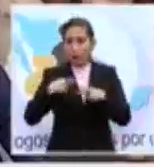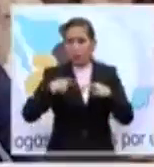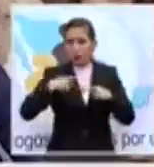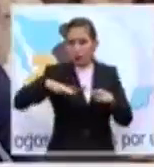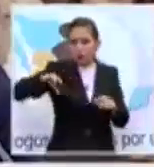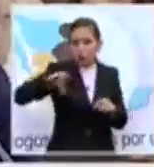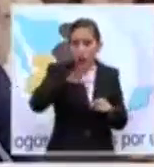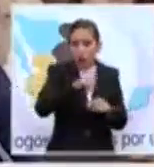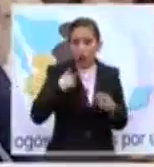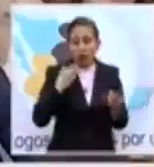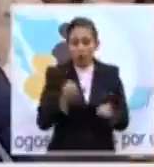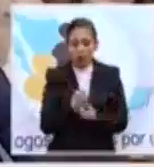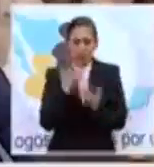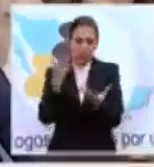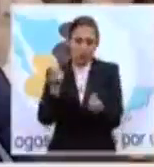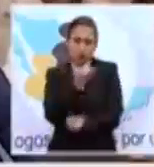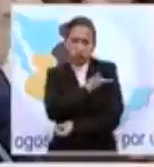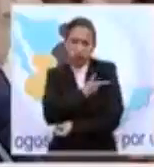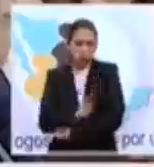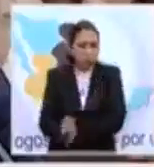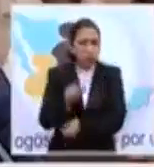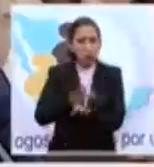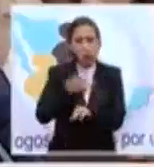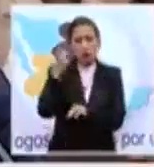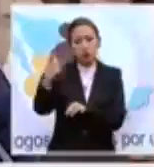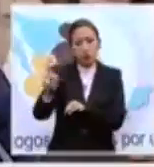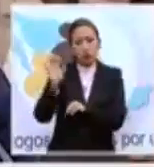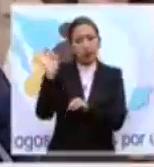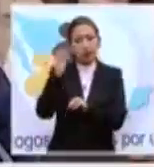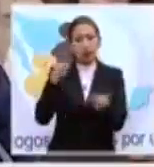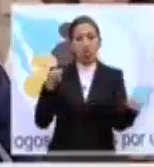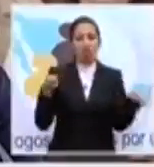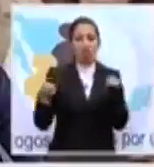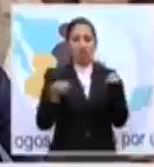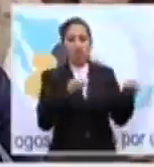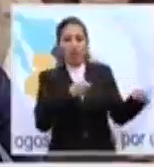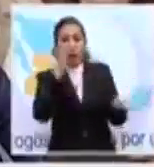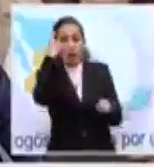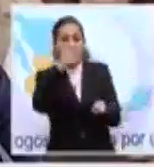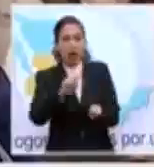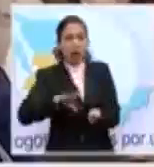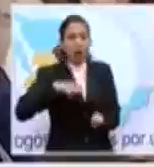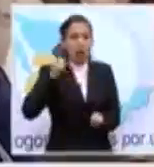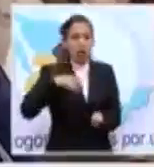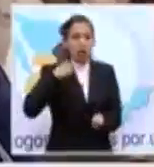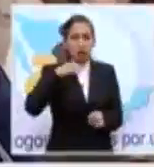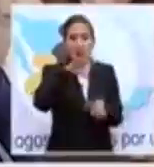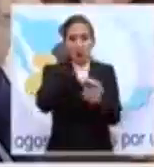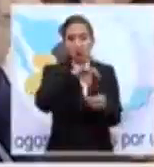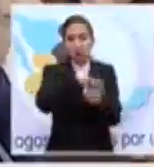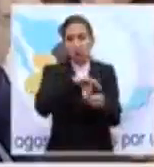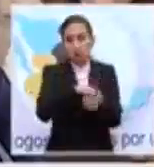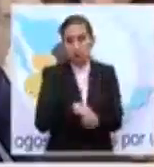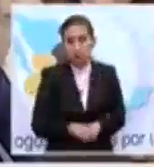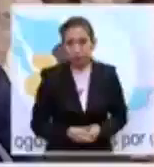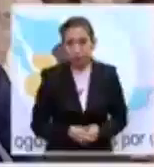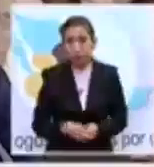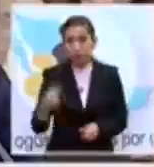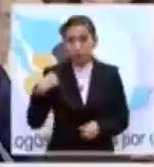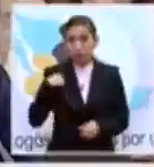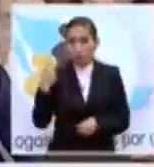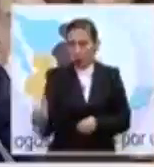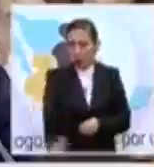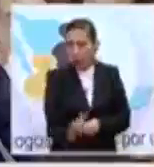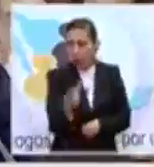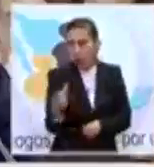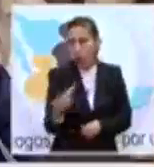civil manifiesten su inconformidad por su presunto manejo con fines político-electorales. Mi pregunta